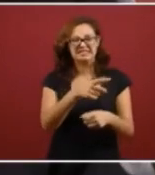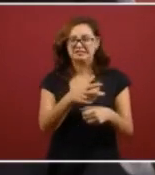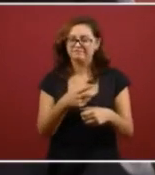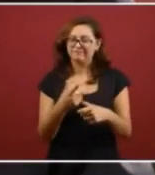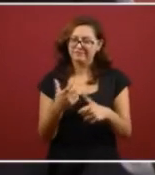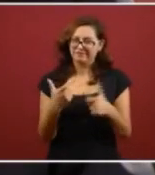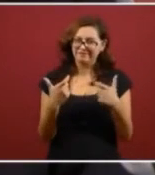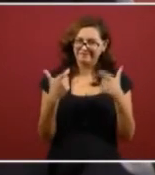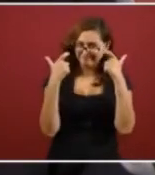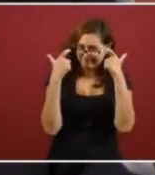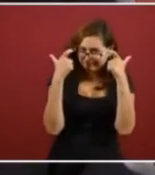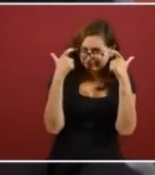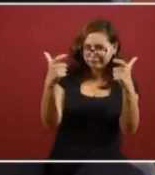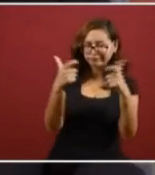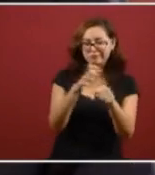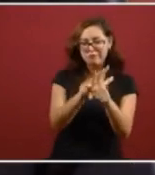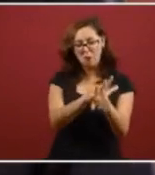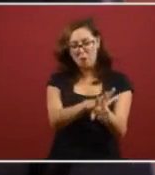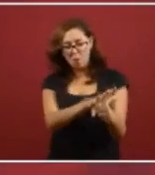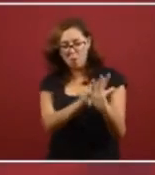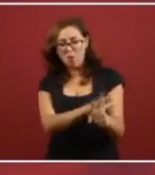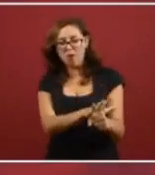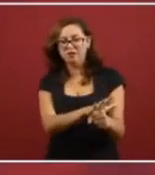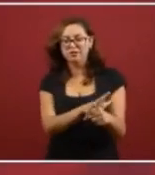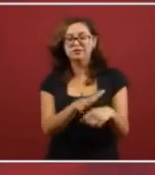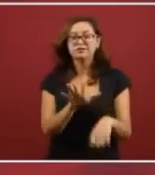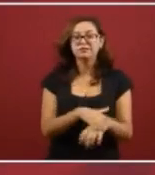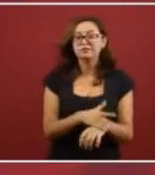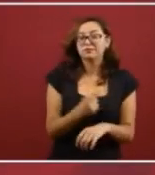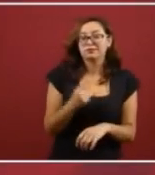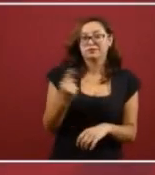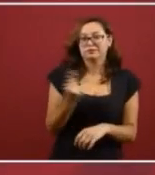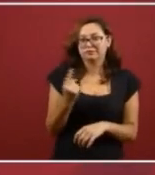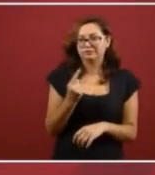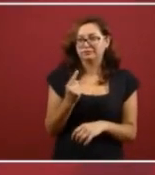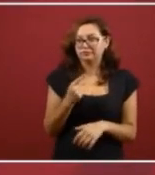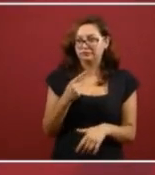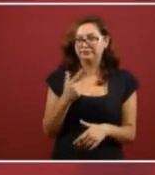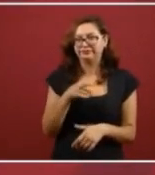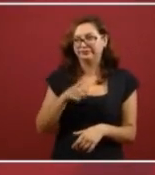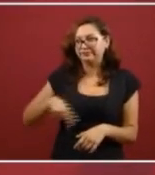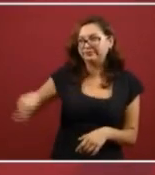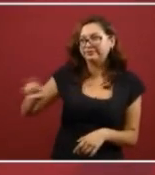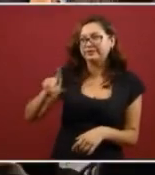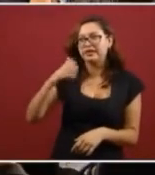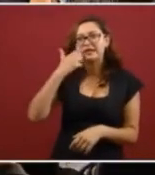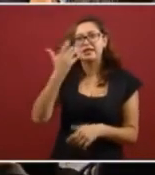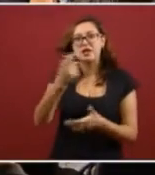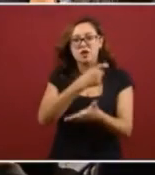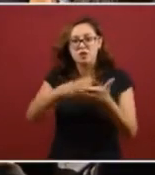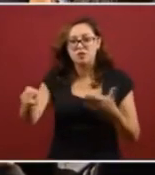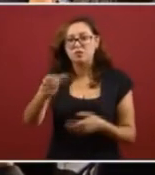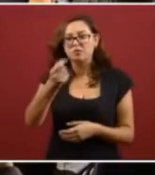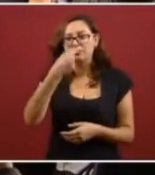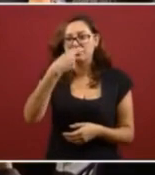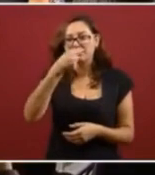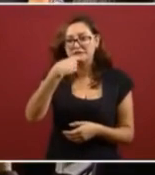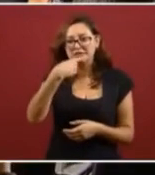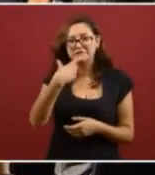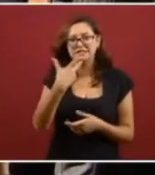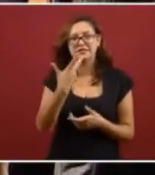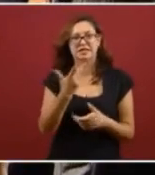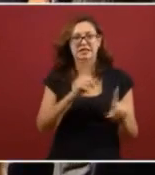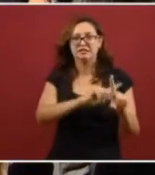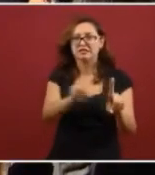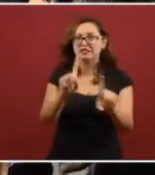because she's under porque pues era la compra de las medicinas, because it's like when they used to buy the medicine, estamos hablando de eso, like